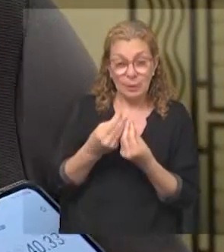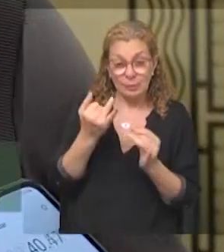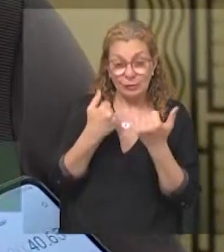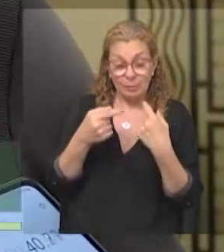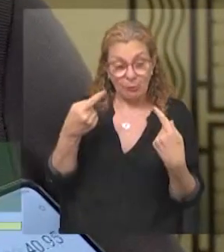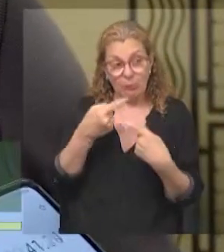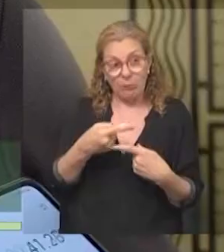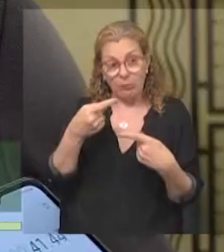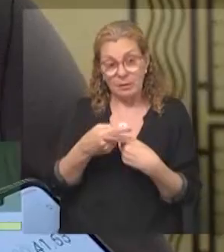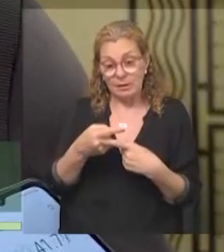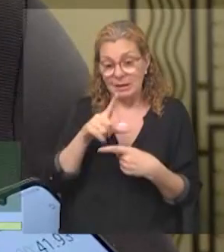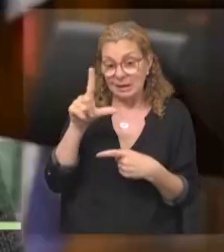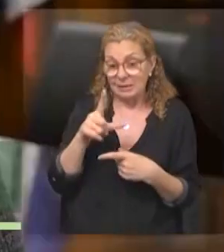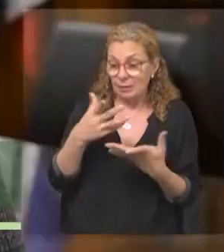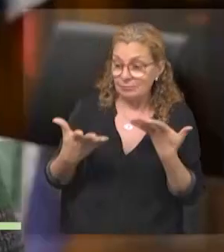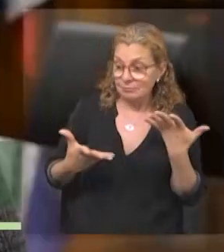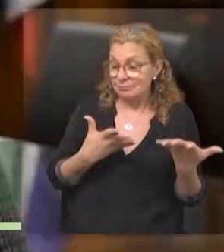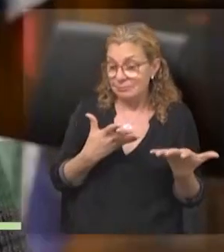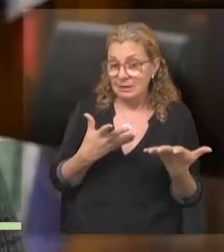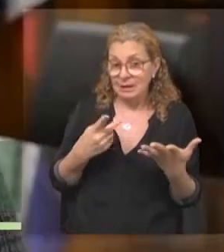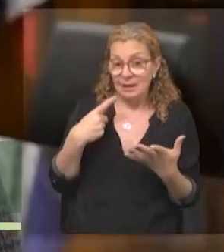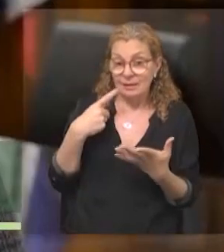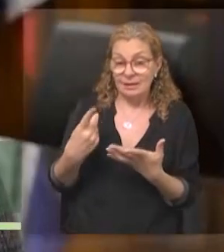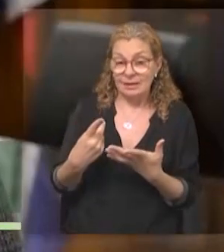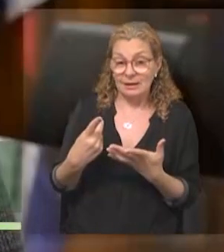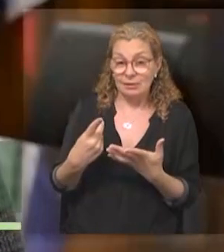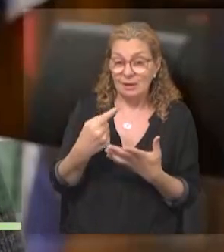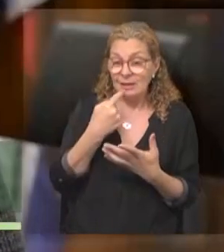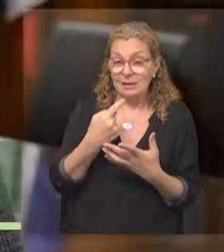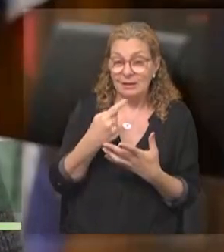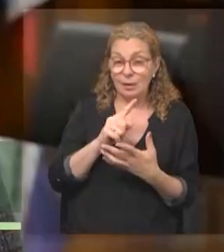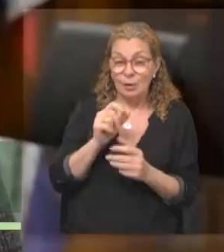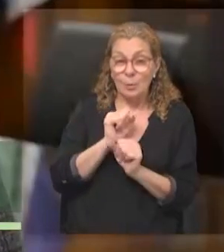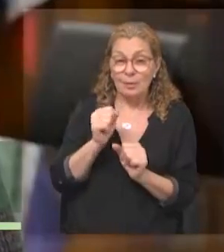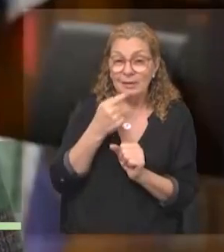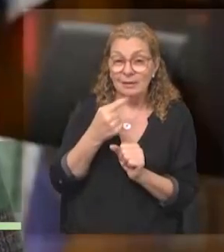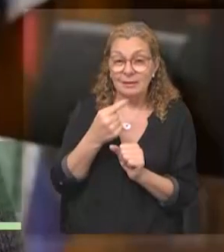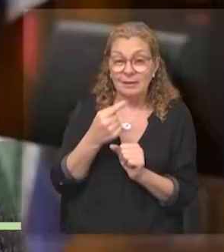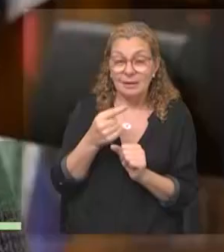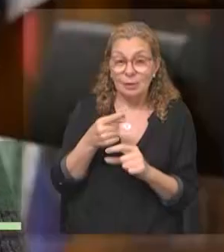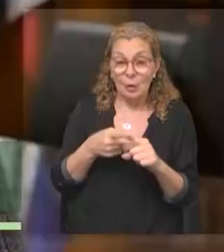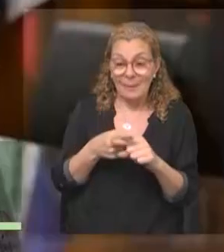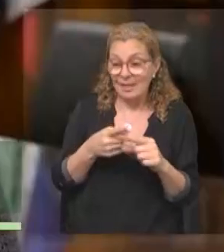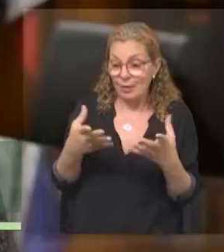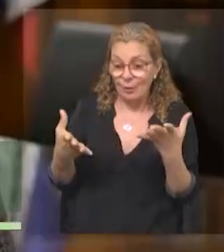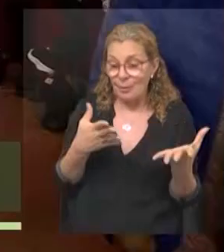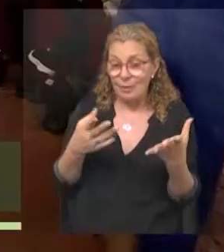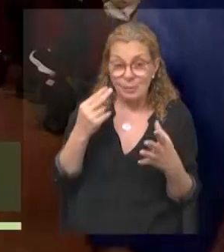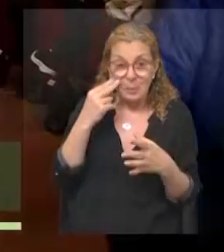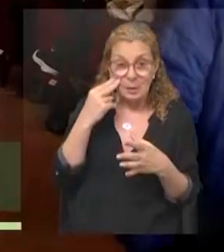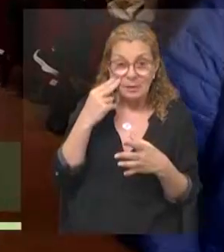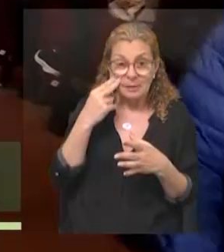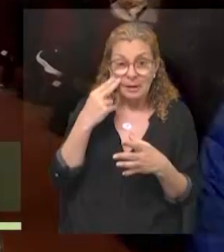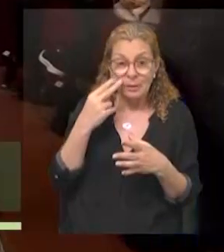contradictoria circulando en Secundaria que la propia directora de secundaria admite que no puede manejar a sus mandos medios lo cual es un problema